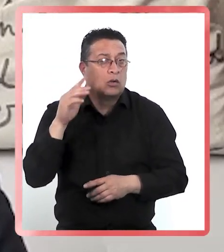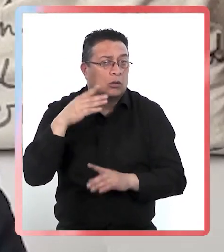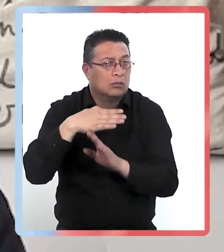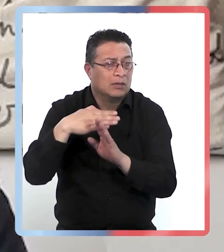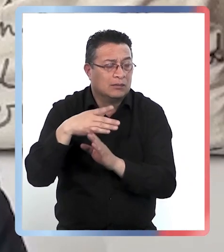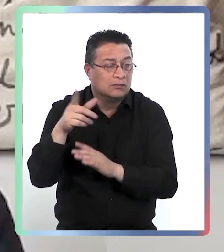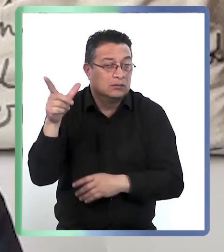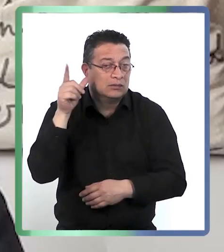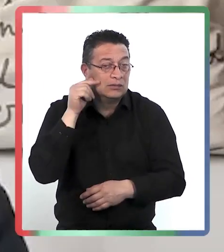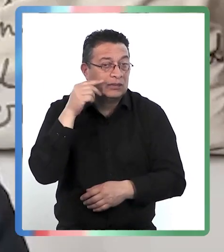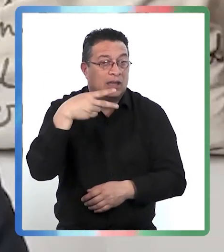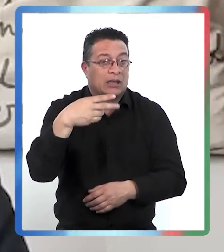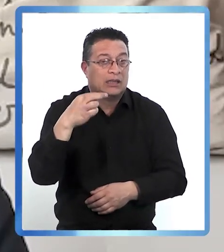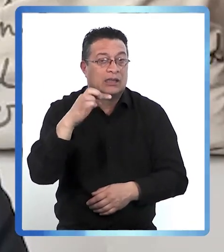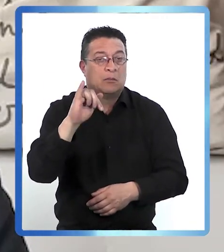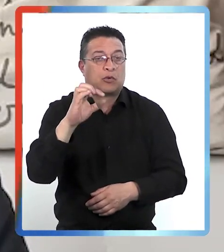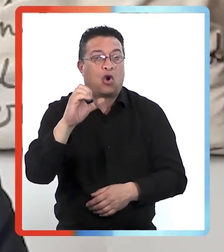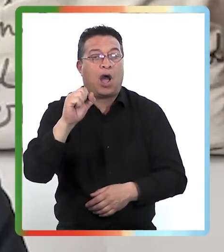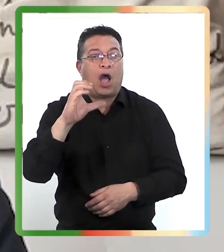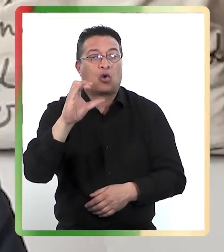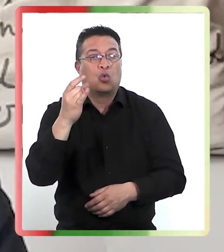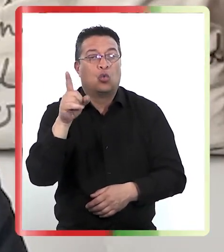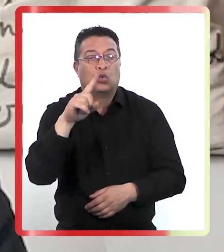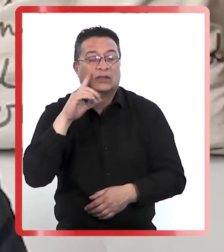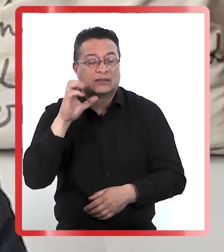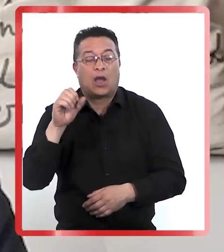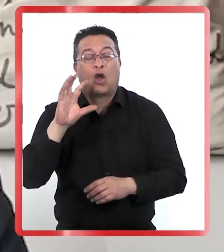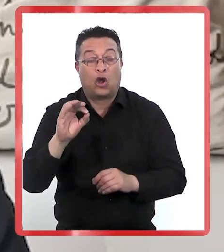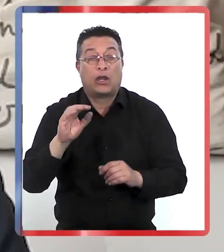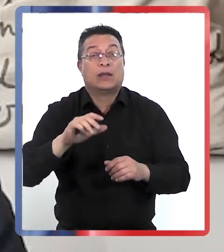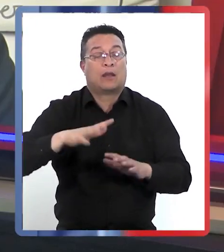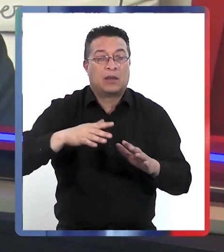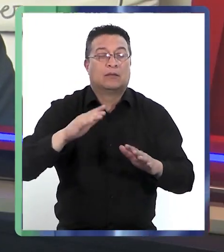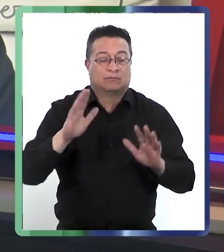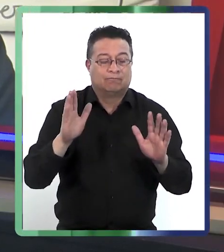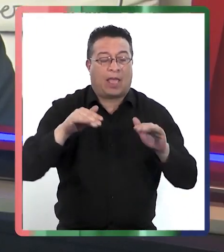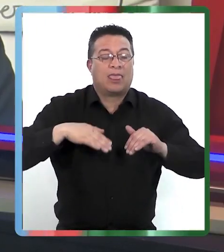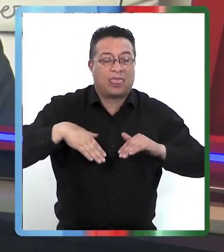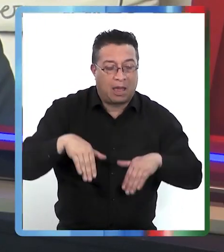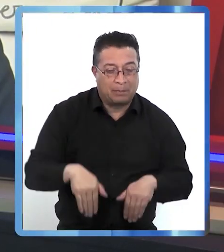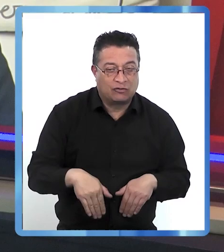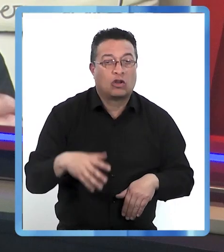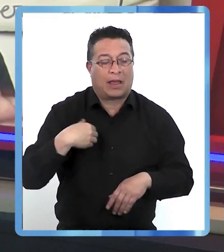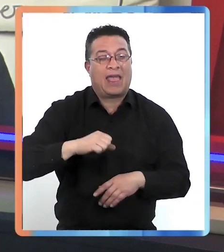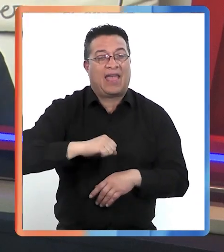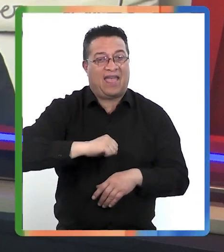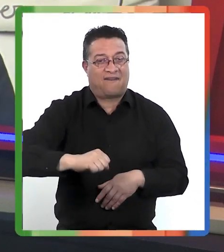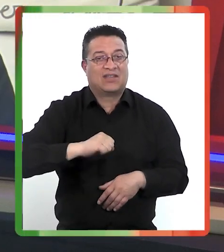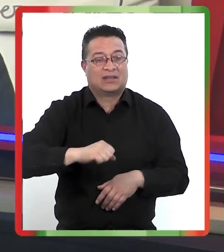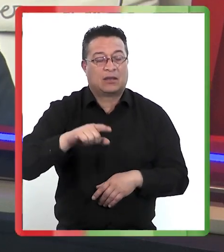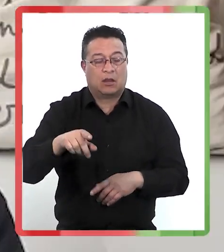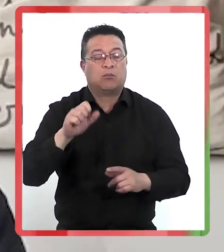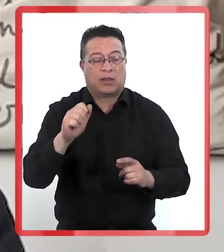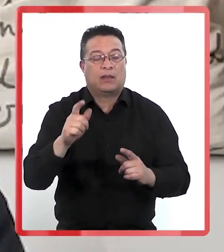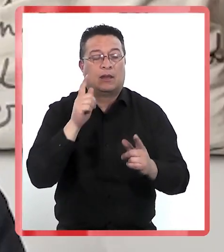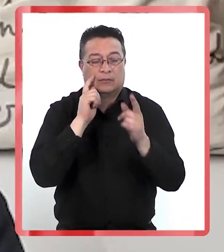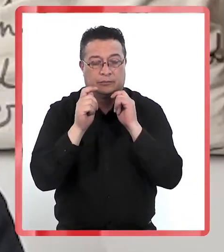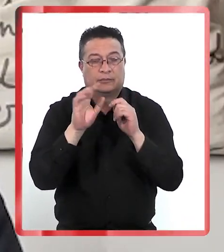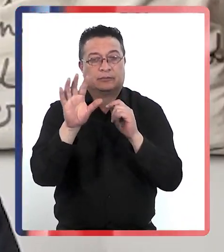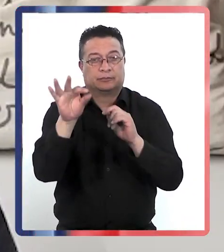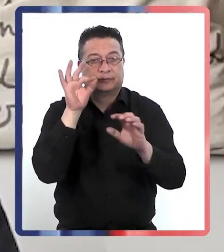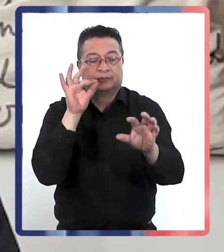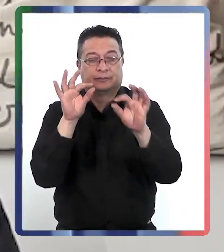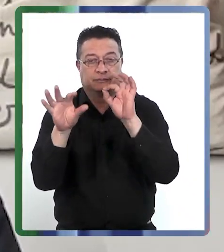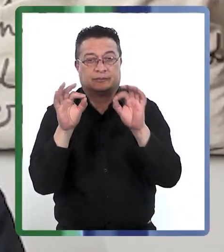que uno no escuche, y tratar de evitar los cuadros depresivos. Esos son, diría, los principales factores de riesgo que uno